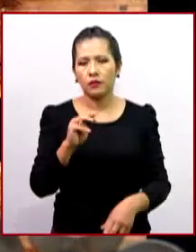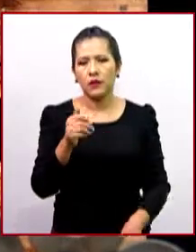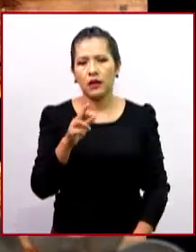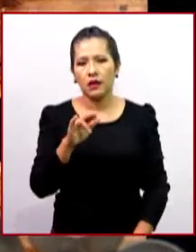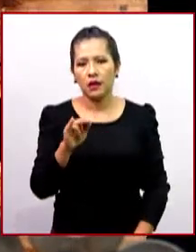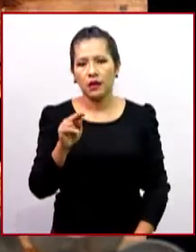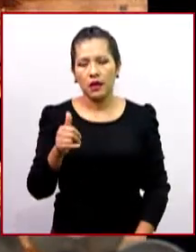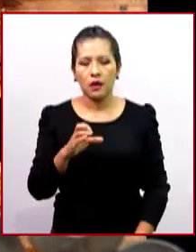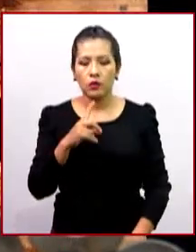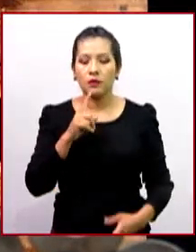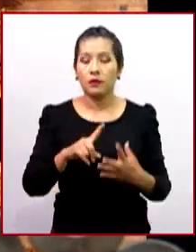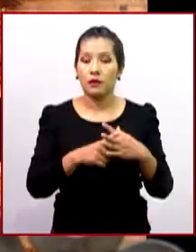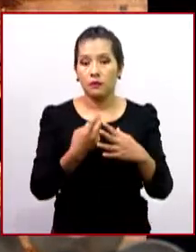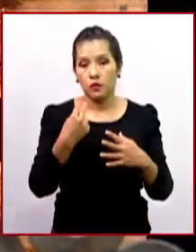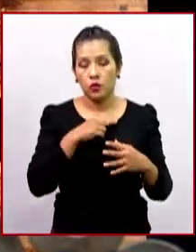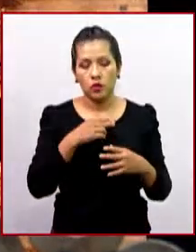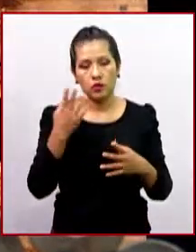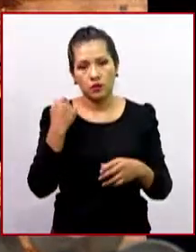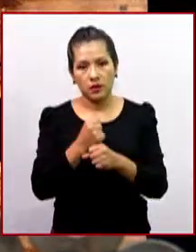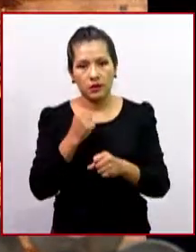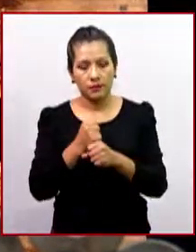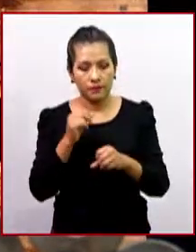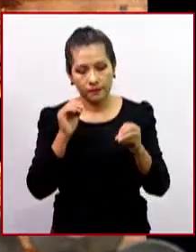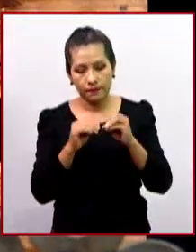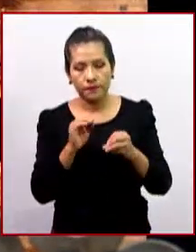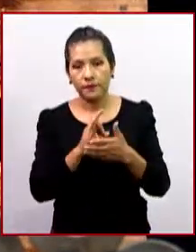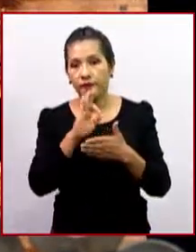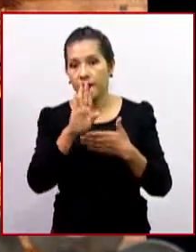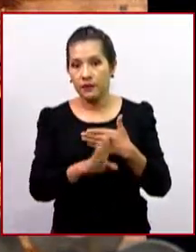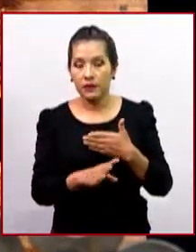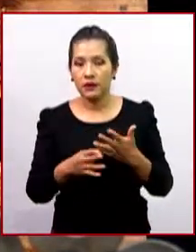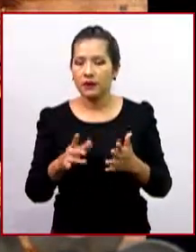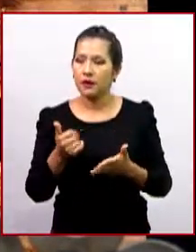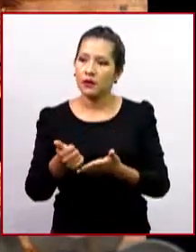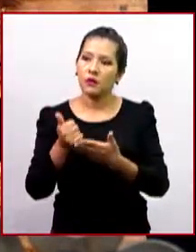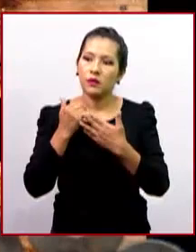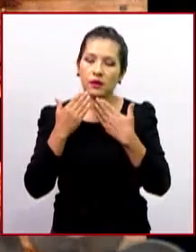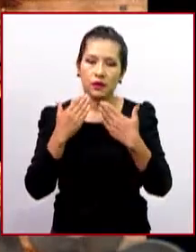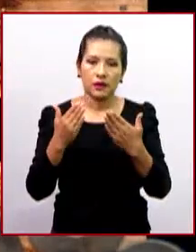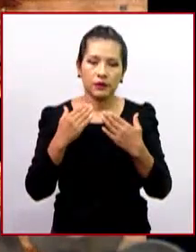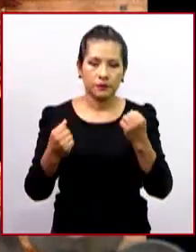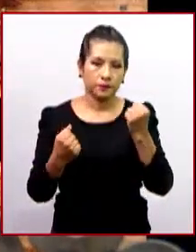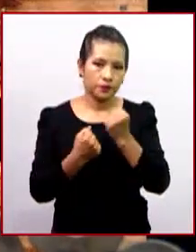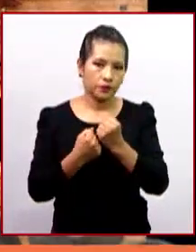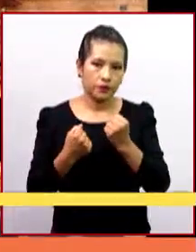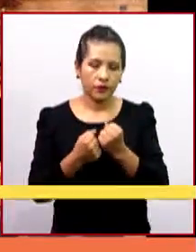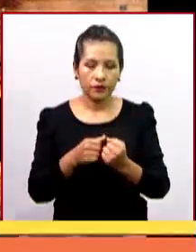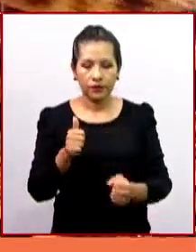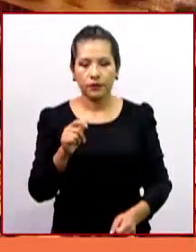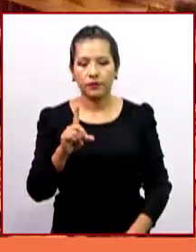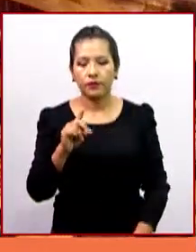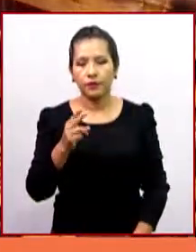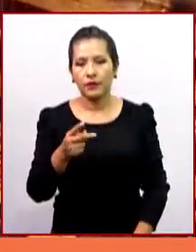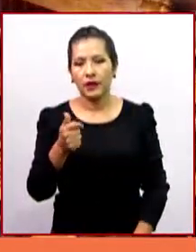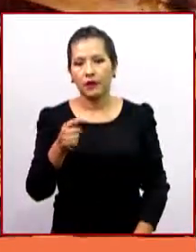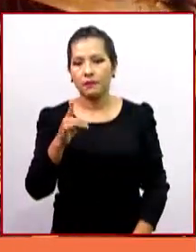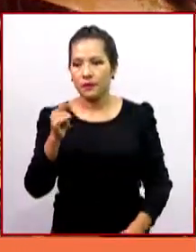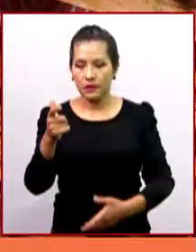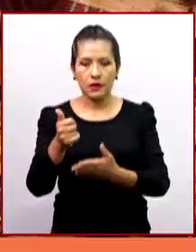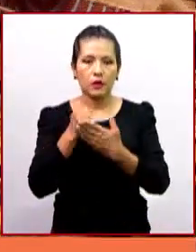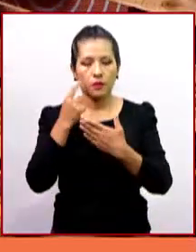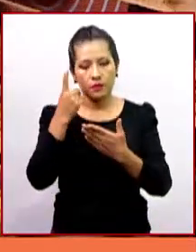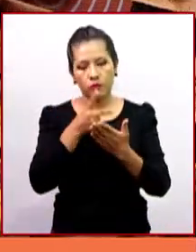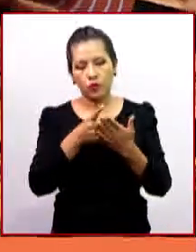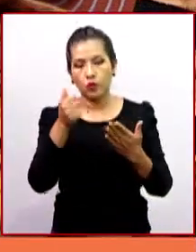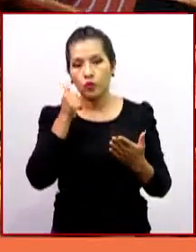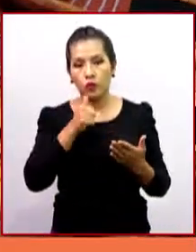hemos empezado en febrero. Te cuento un poquito, gracias al Fondo Aptap y Hopueti, Fondo para Apoyo a las Mujeres, sí,